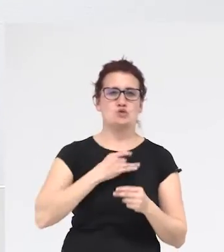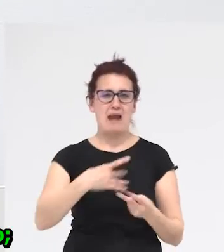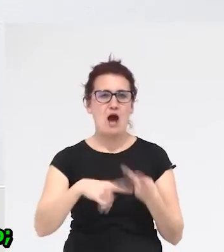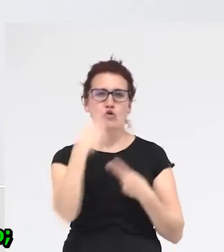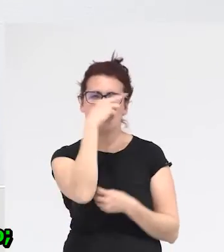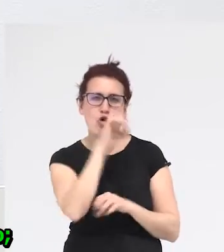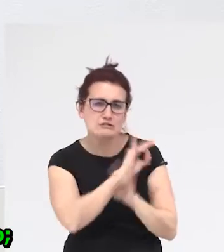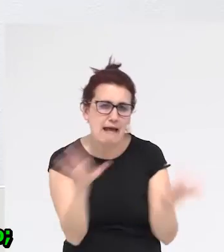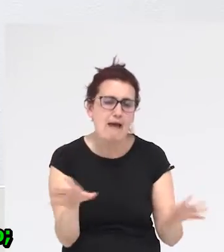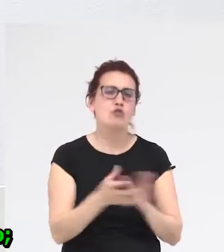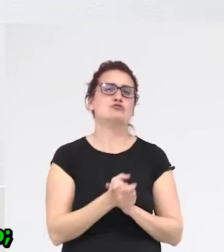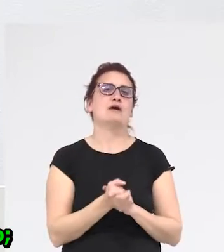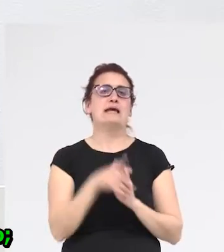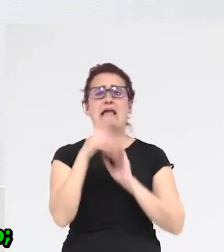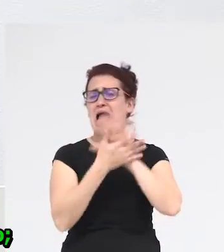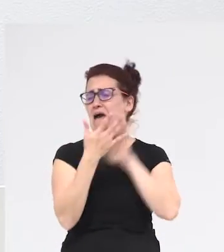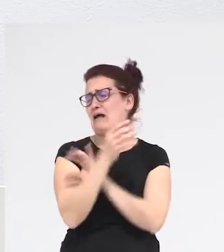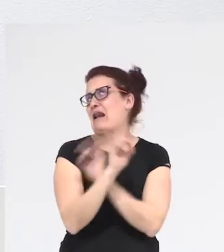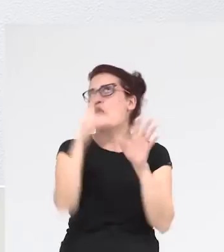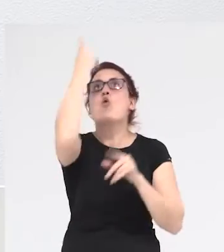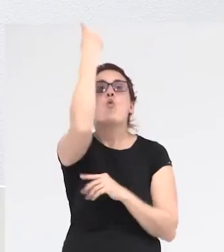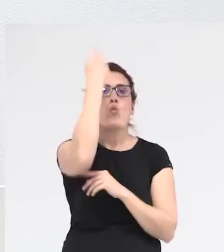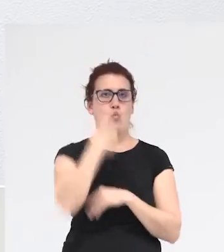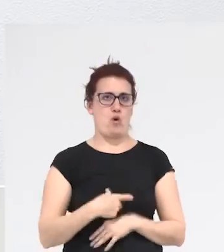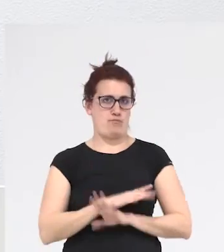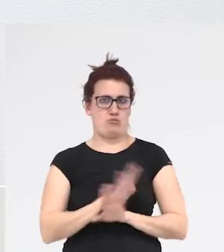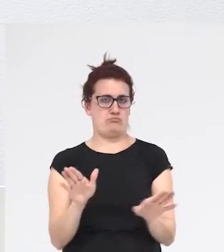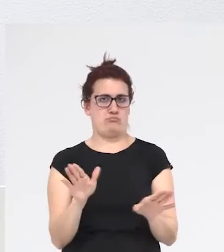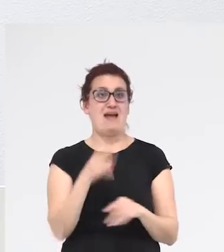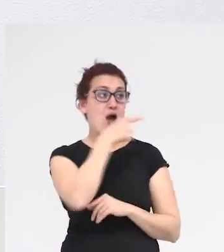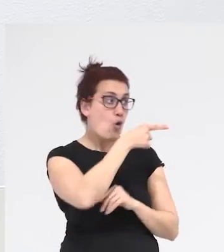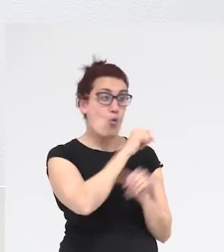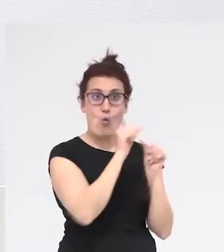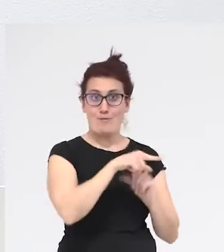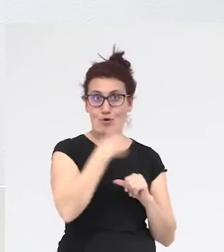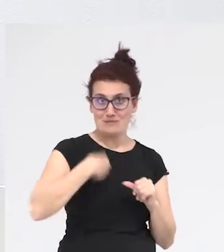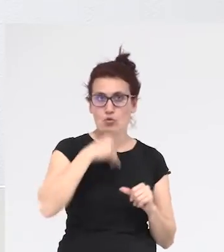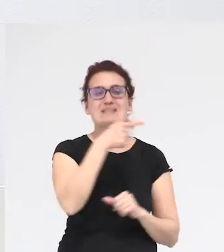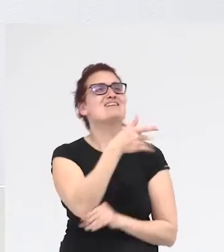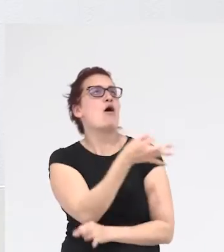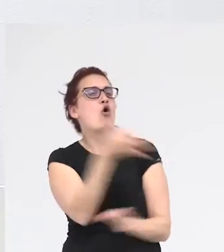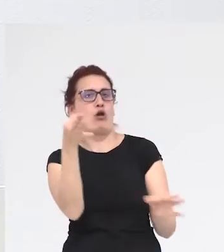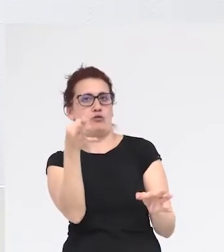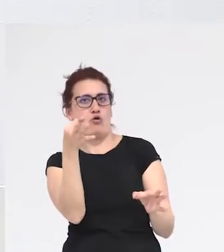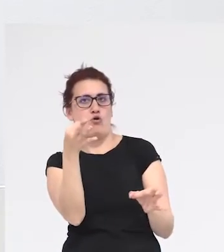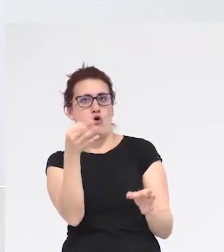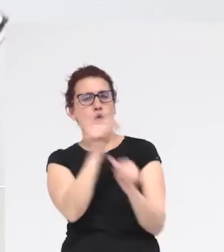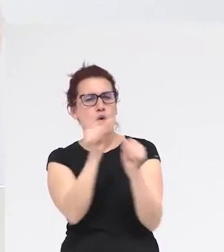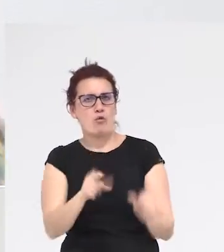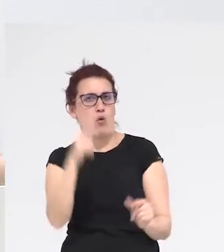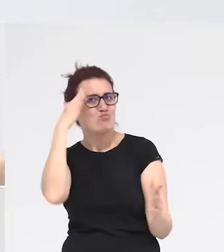ojos claros y hablan claramente de un cuerpo. O sea, ese cuerpo que es el cuerpo correcto es claramente un cuerpo bien concreto,